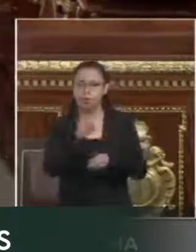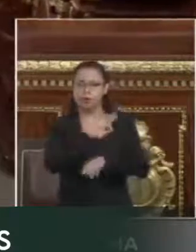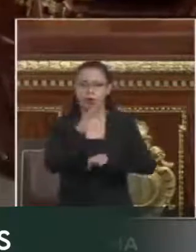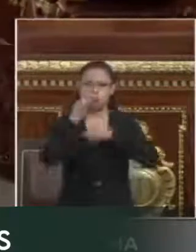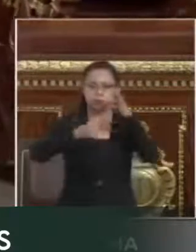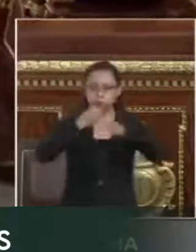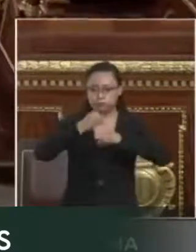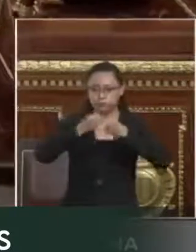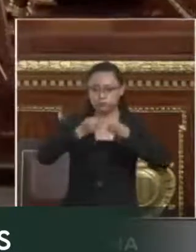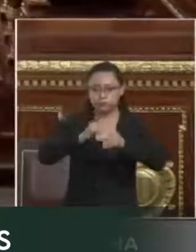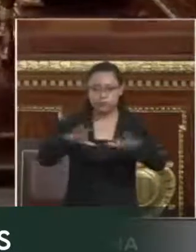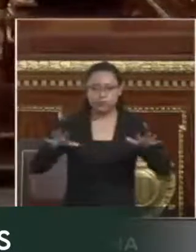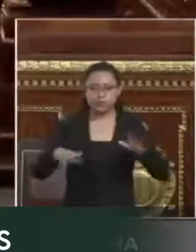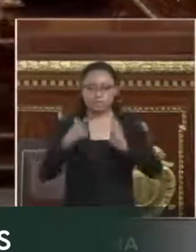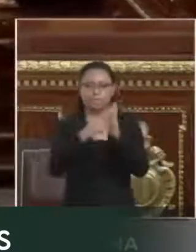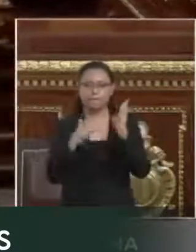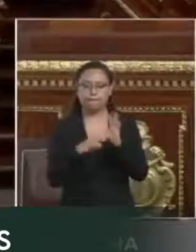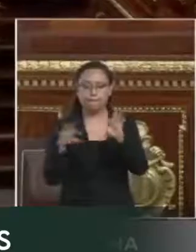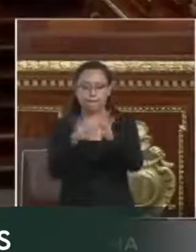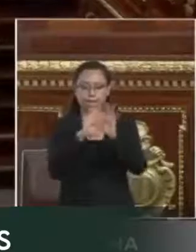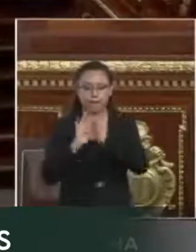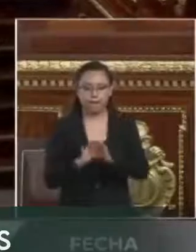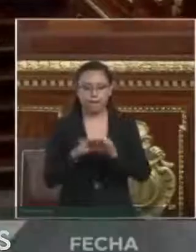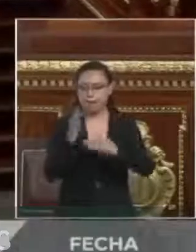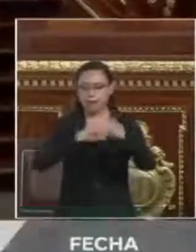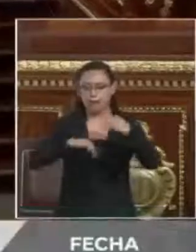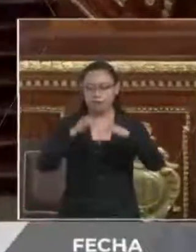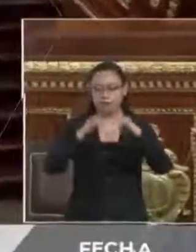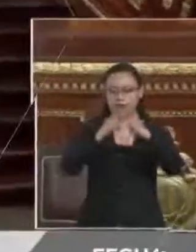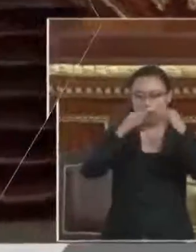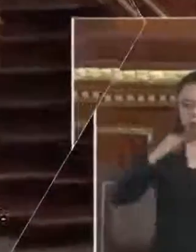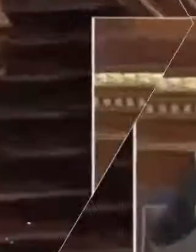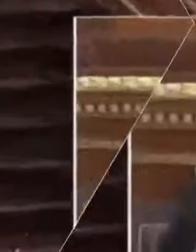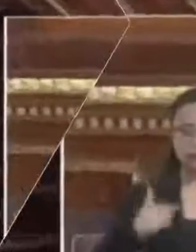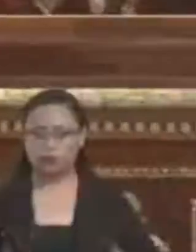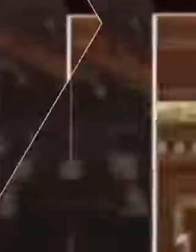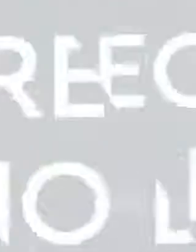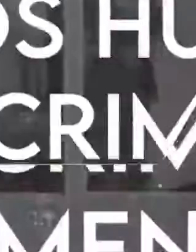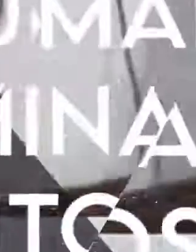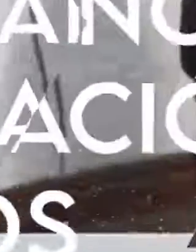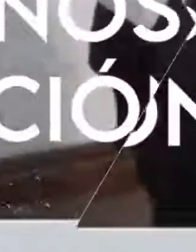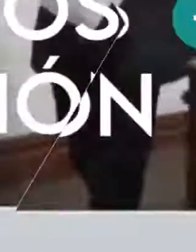asentamientos carecen de equipamiento, infraestructura y servicios urbanos básicos.